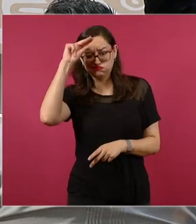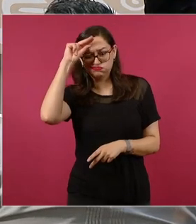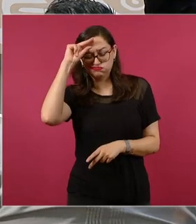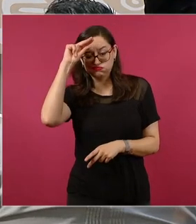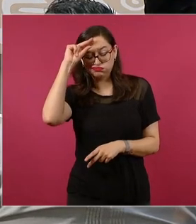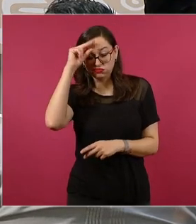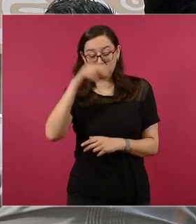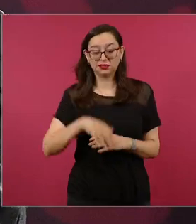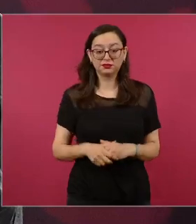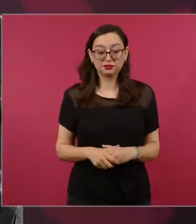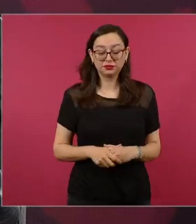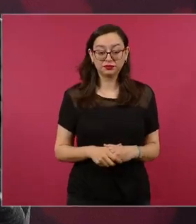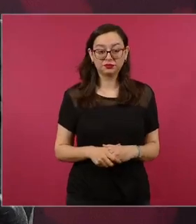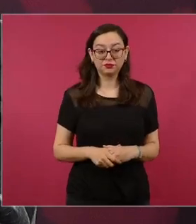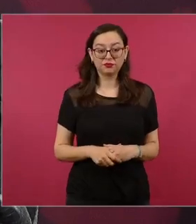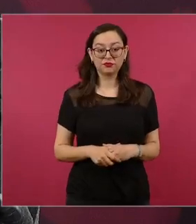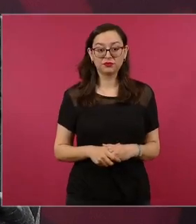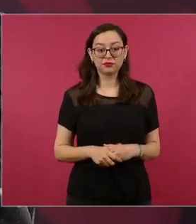Claudia fue, entre otras cosas,